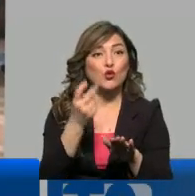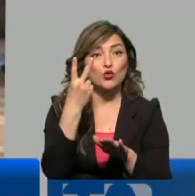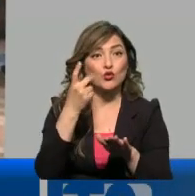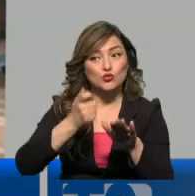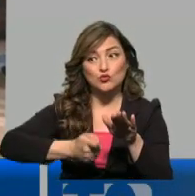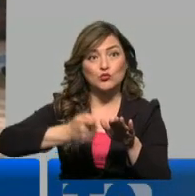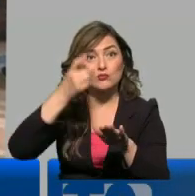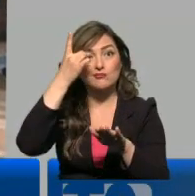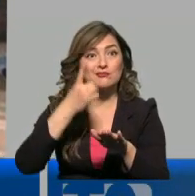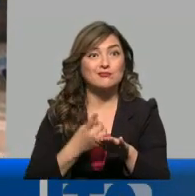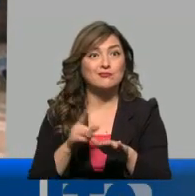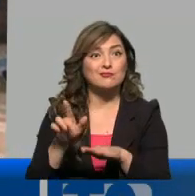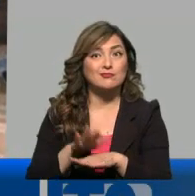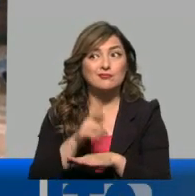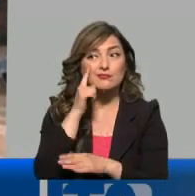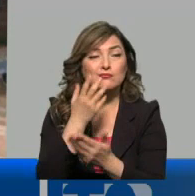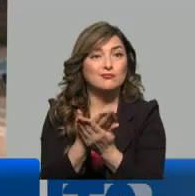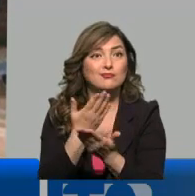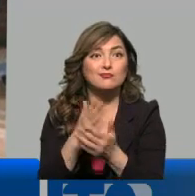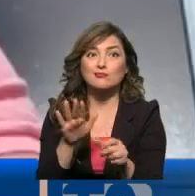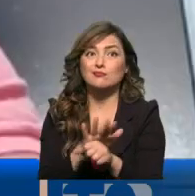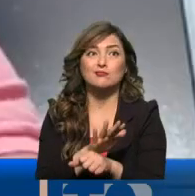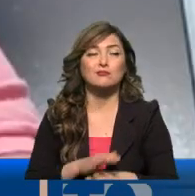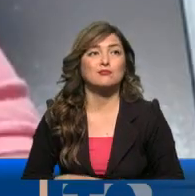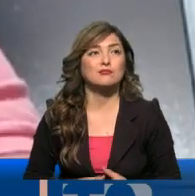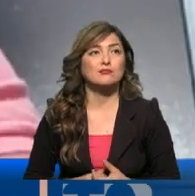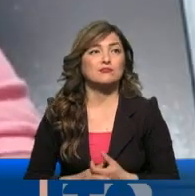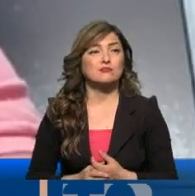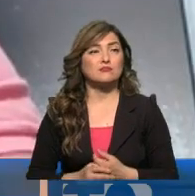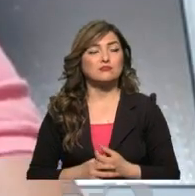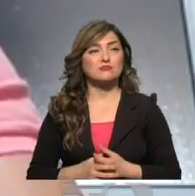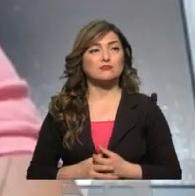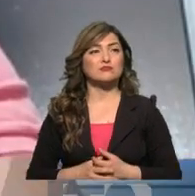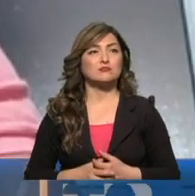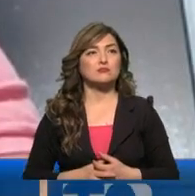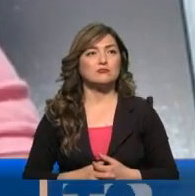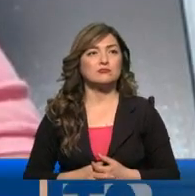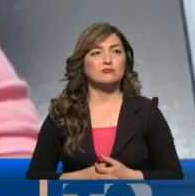tribunales que determinaron que no habían pruebas suficientes pues puede perdida